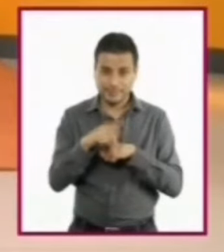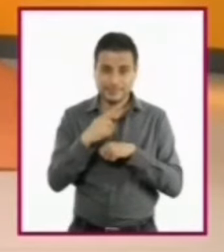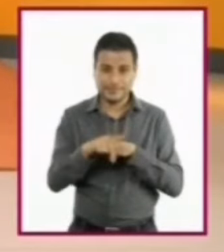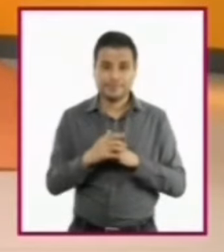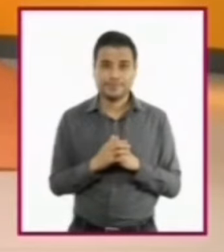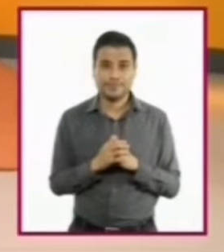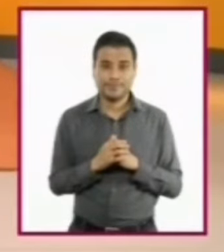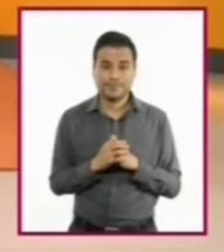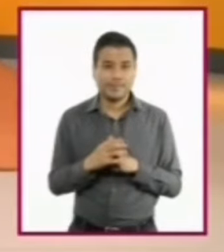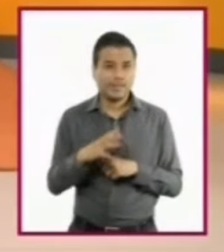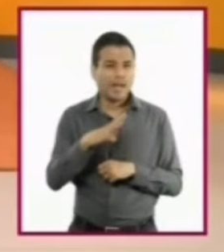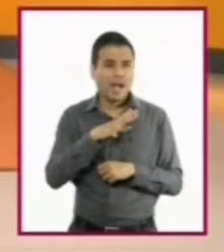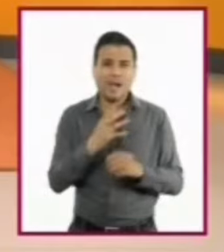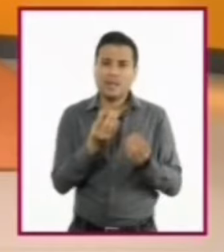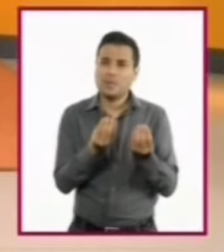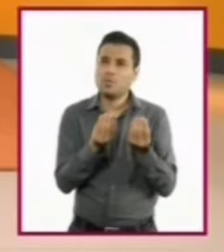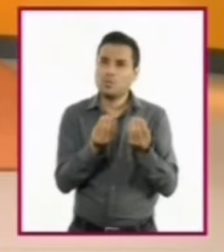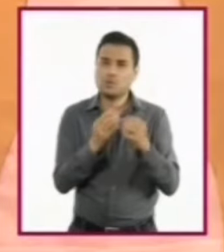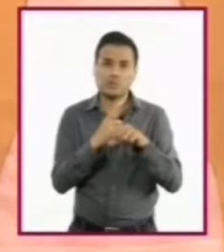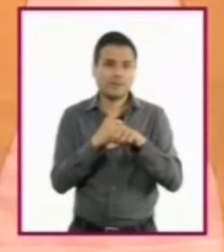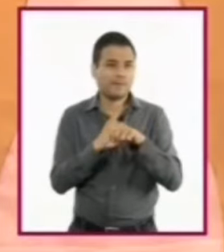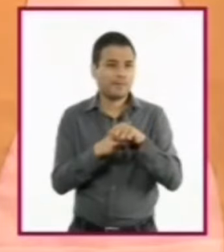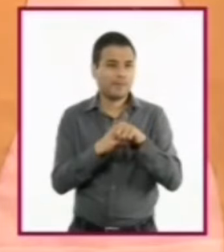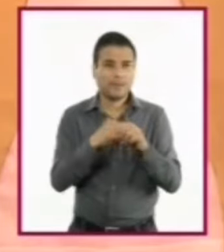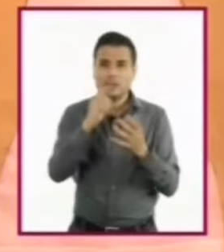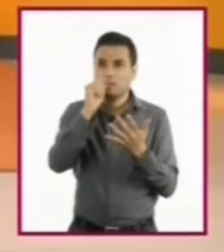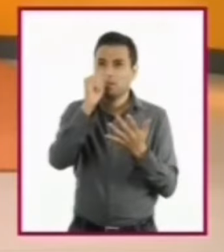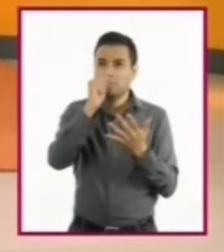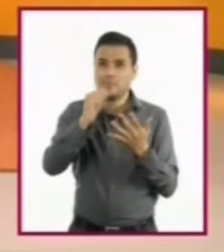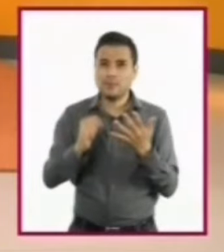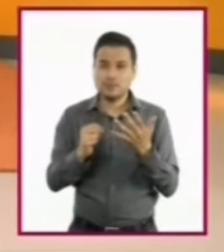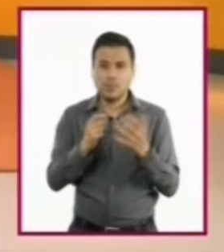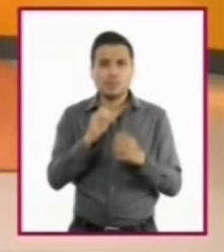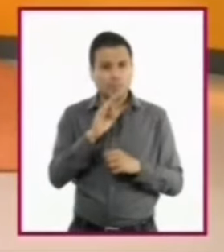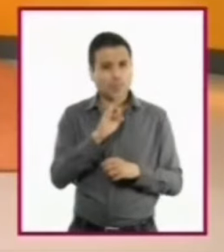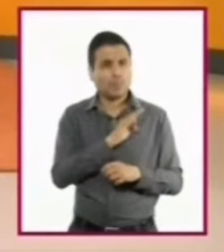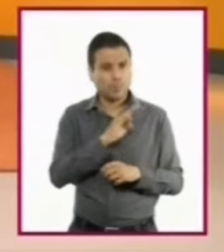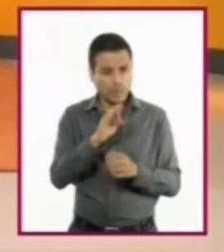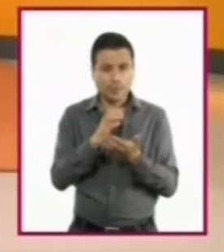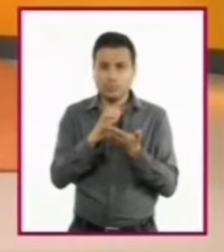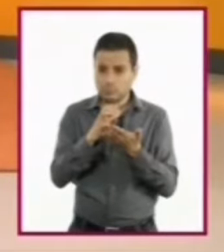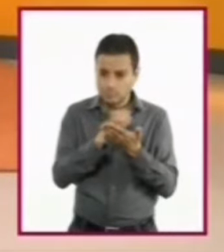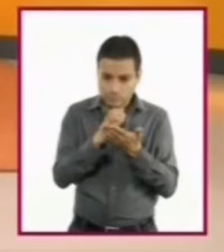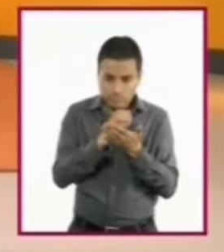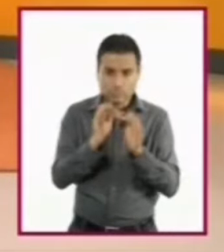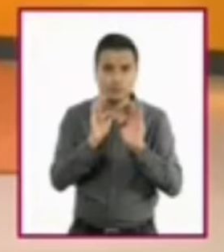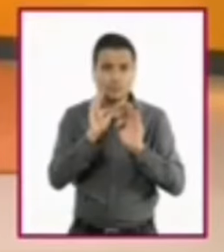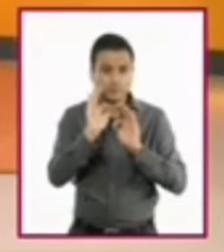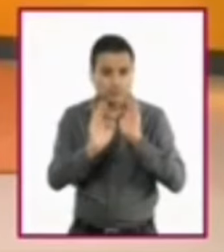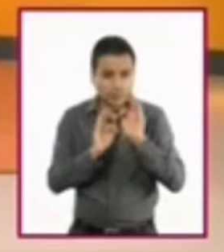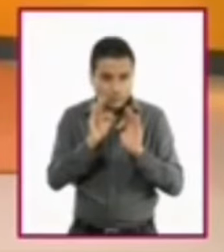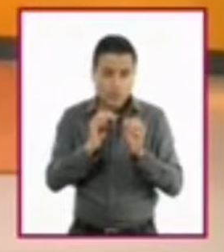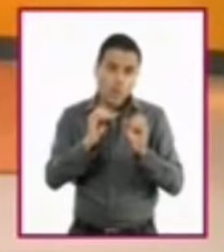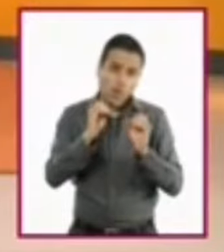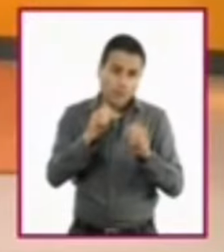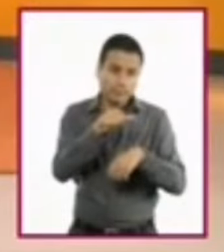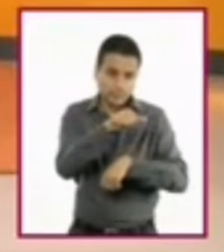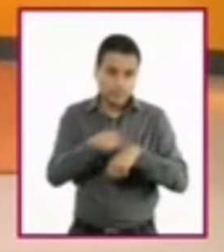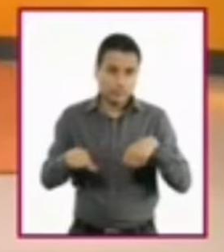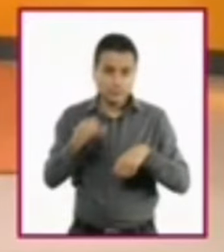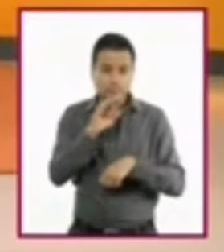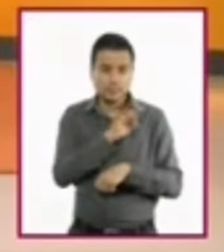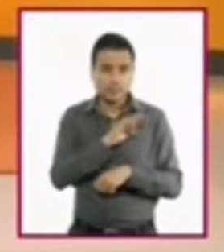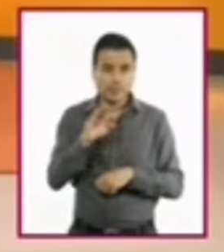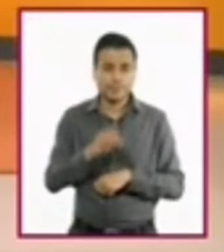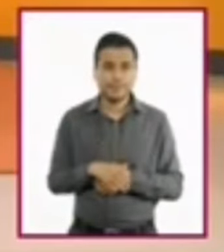Existen muchos más padecimientos por los cuales hay tratamientos e incluso intervenciones quirúrgicas.